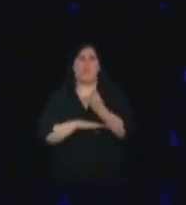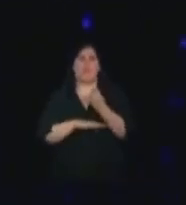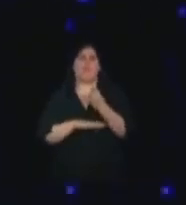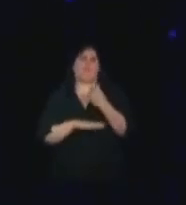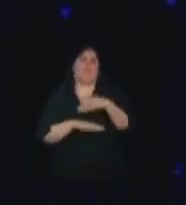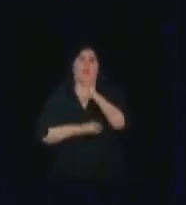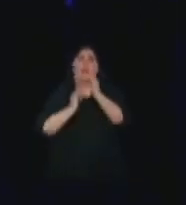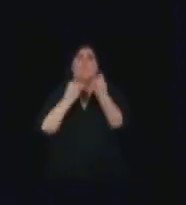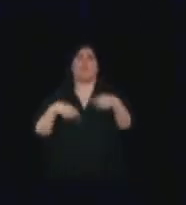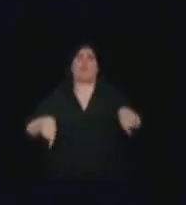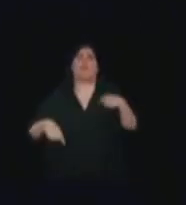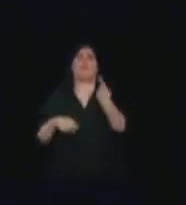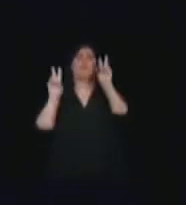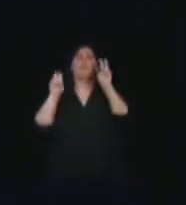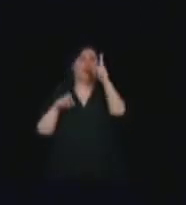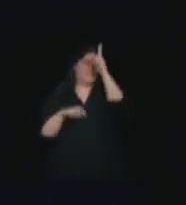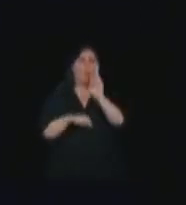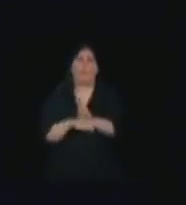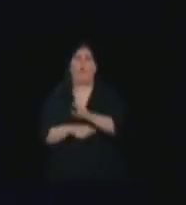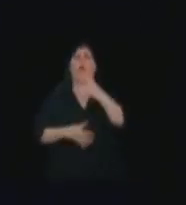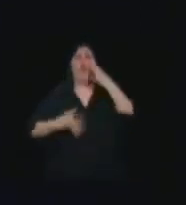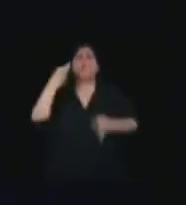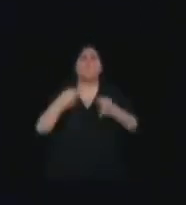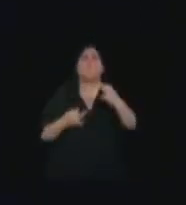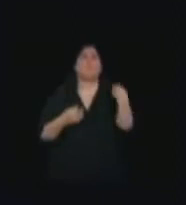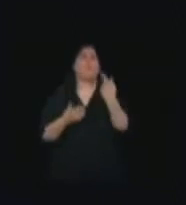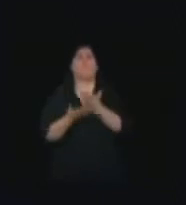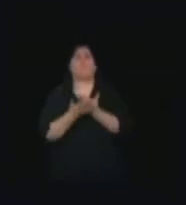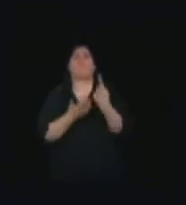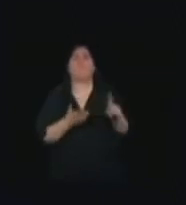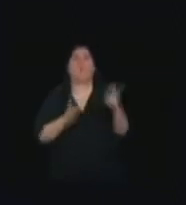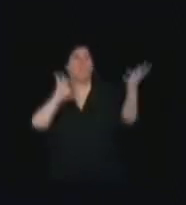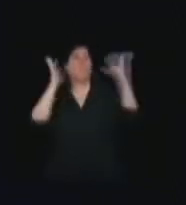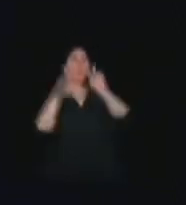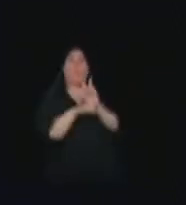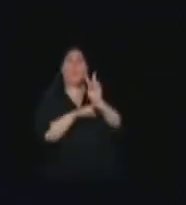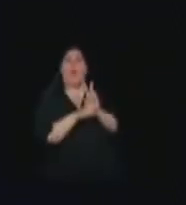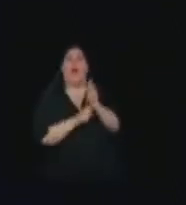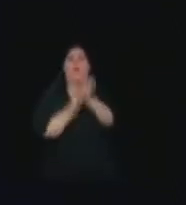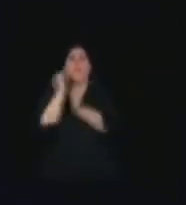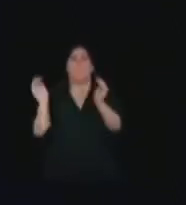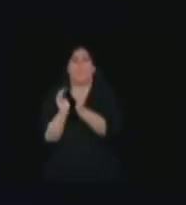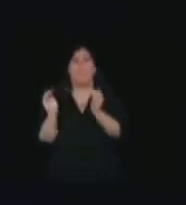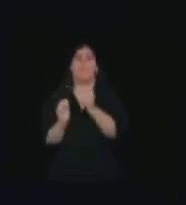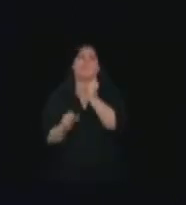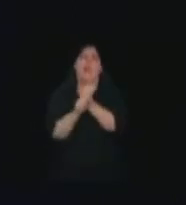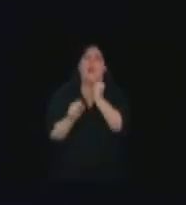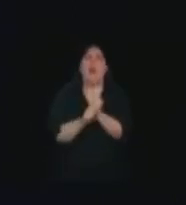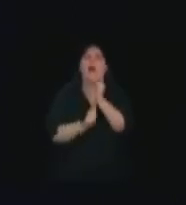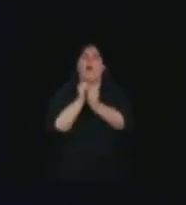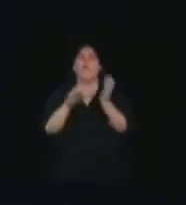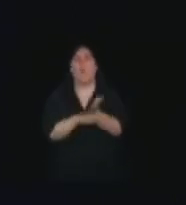10 políticas de Estado alrededor de temas como la educación, el funcionamiento independiente de los tres poderes y la rendición de